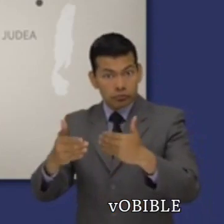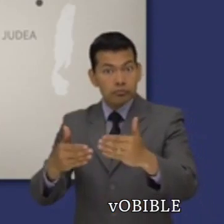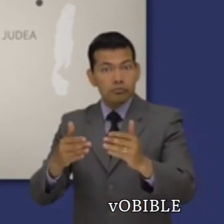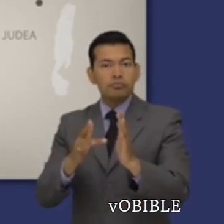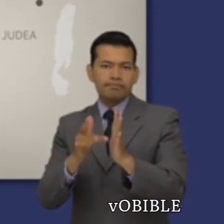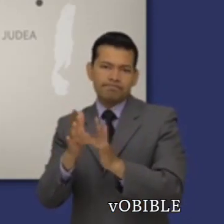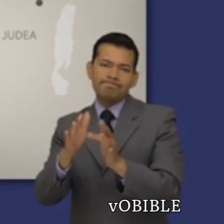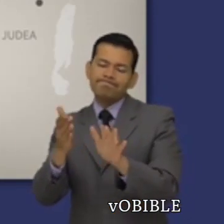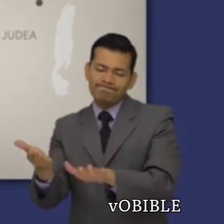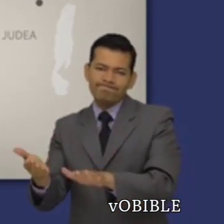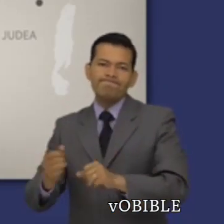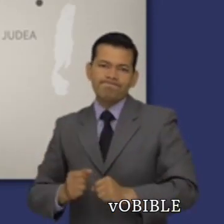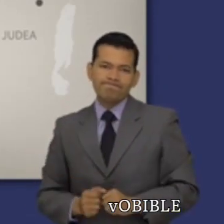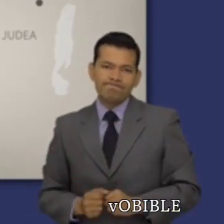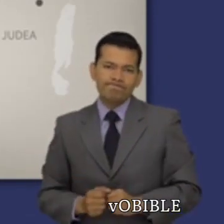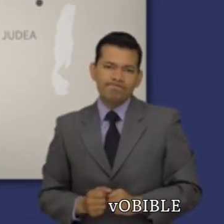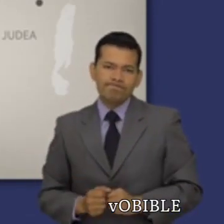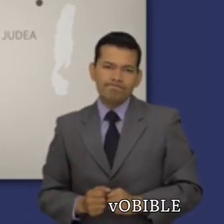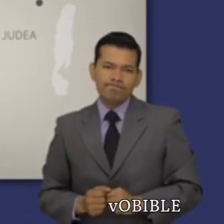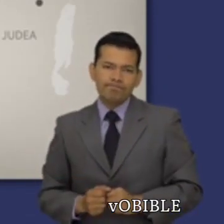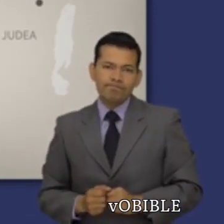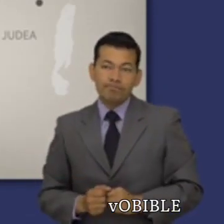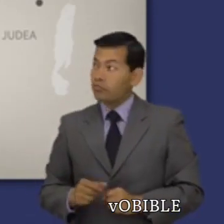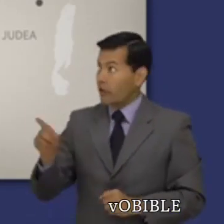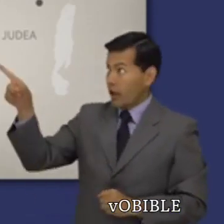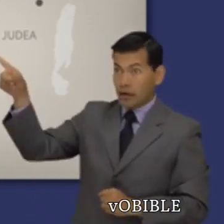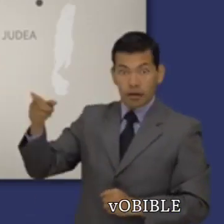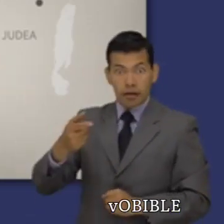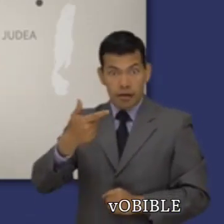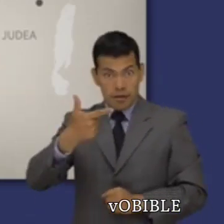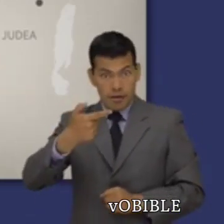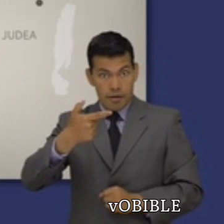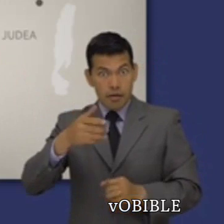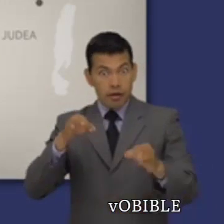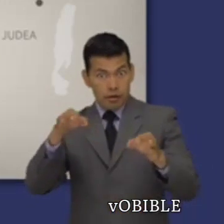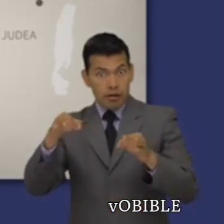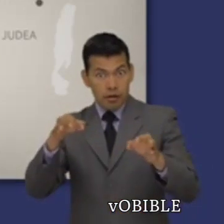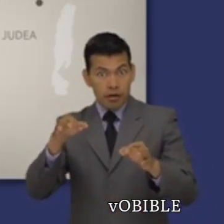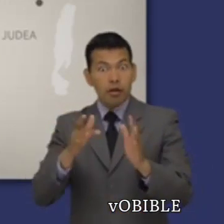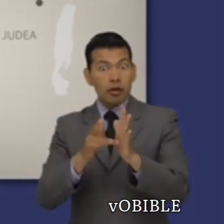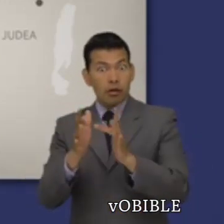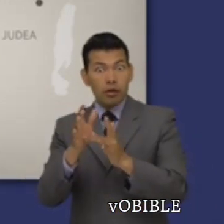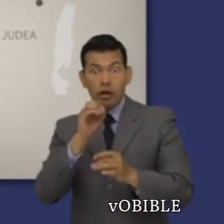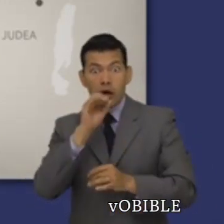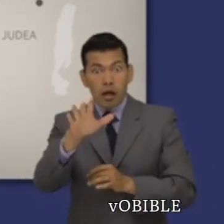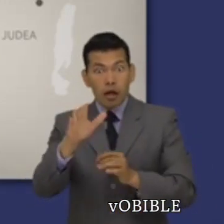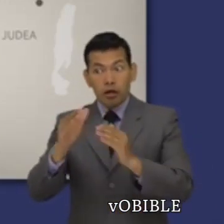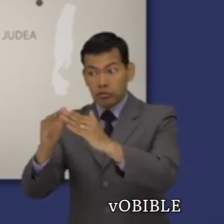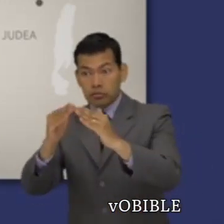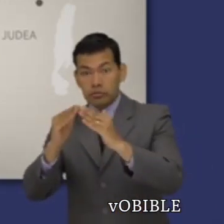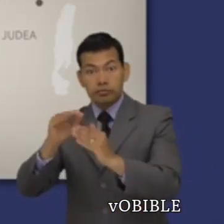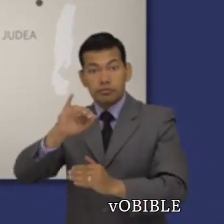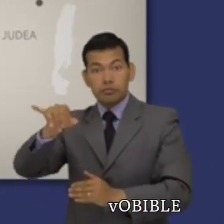sus alrededores, y los sucesos relacionados con su muerte. El capítulo 21 habla de la profecía de